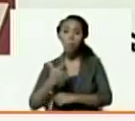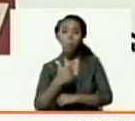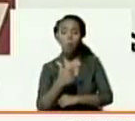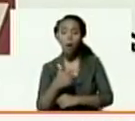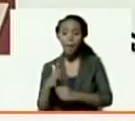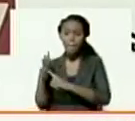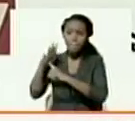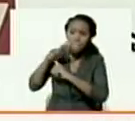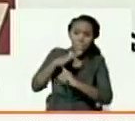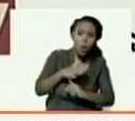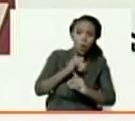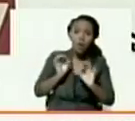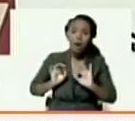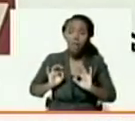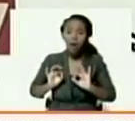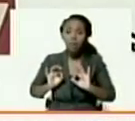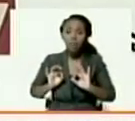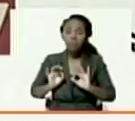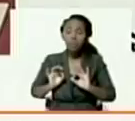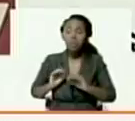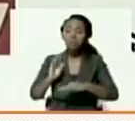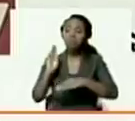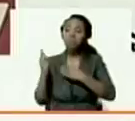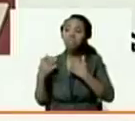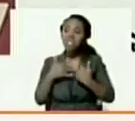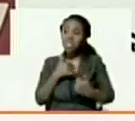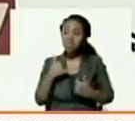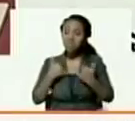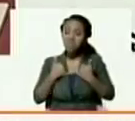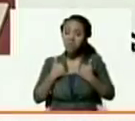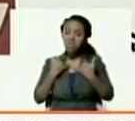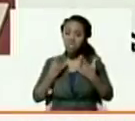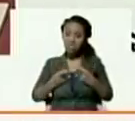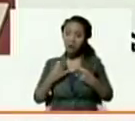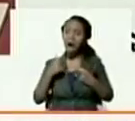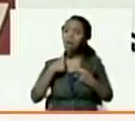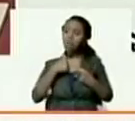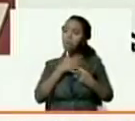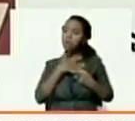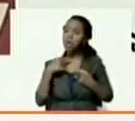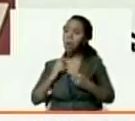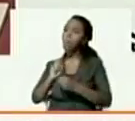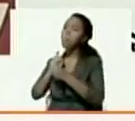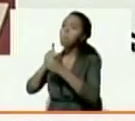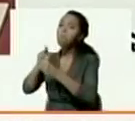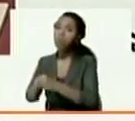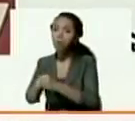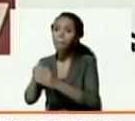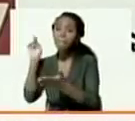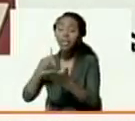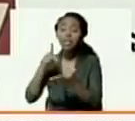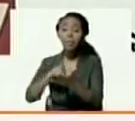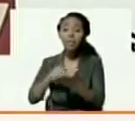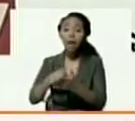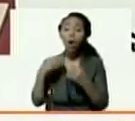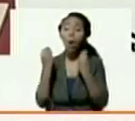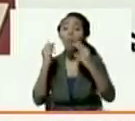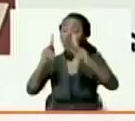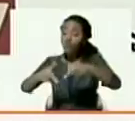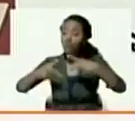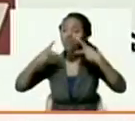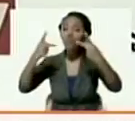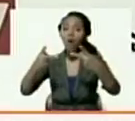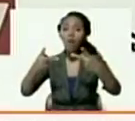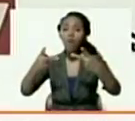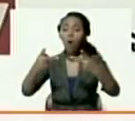de ninguna naturaleza, manifiesten su deseo de inscribirse y de participar como nuevos militantes